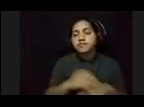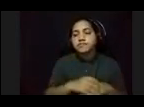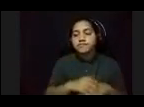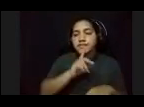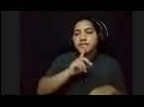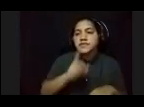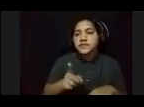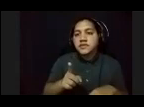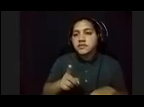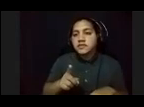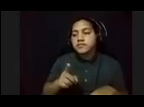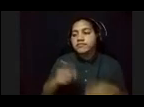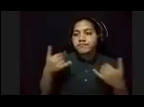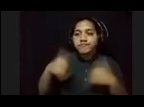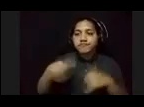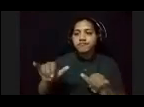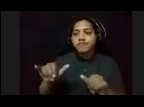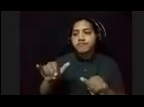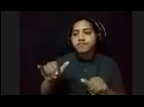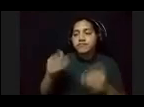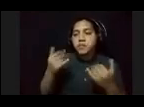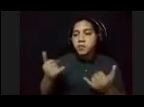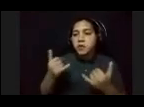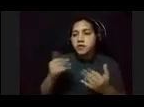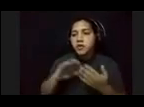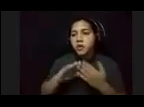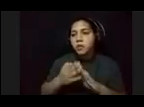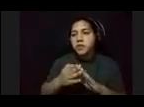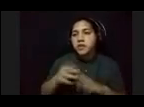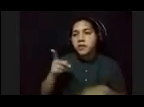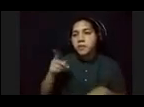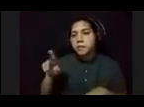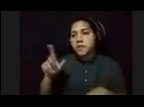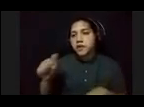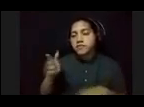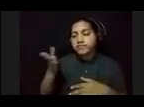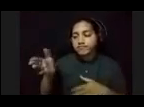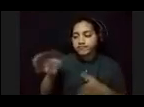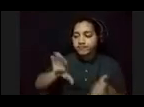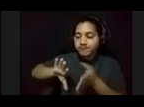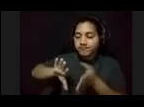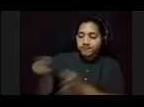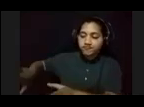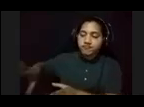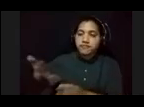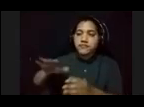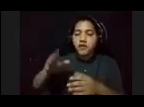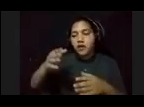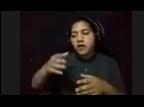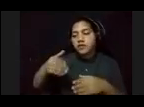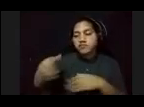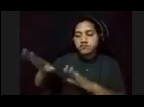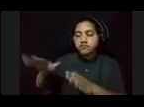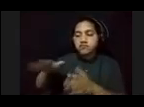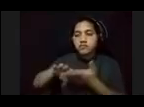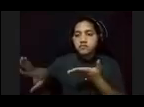en el siglo XXI, la comunidad de La Perla sigue siendo marginada y olvidada. La misma no ha